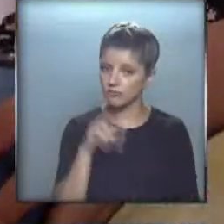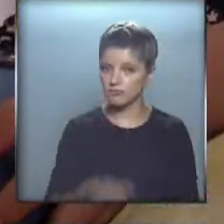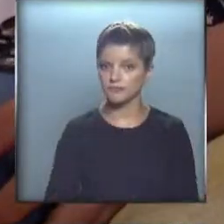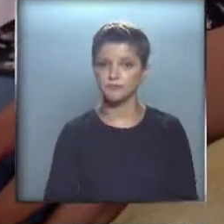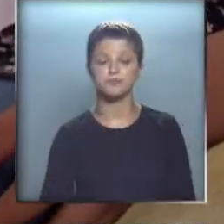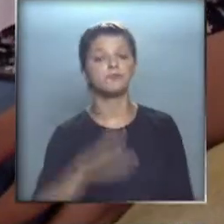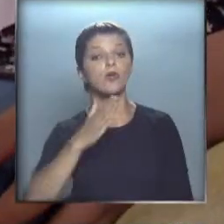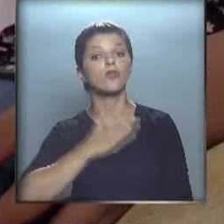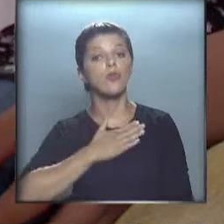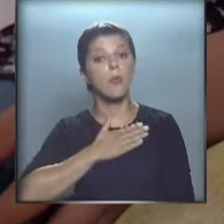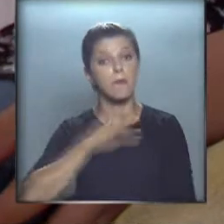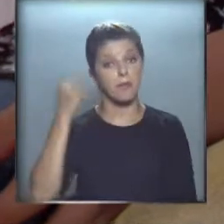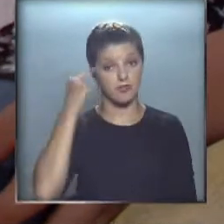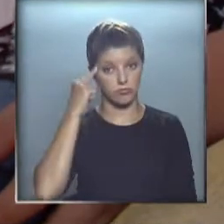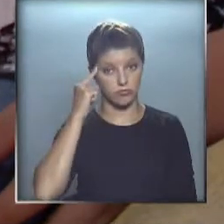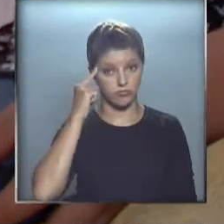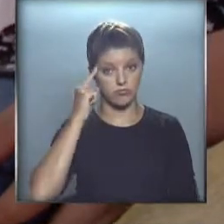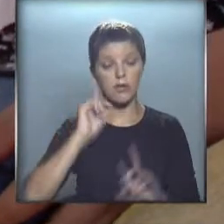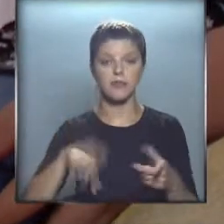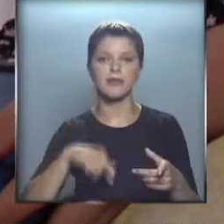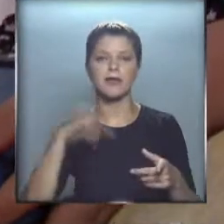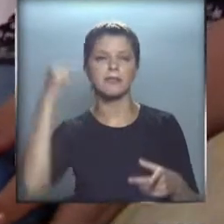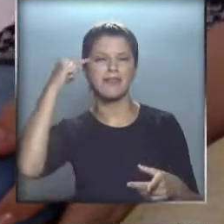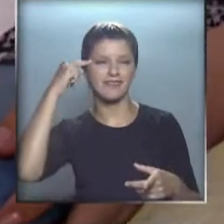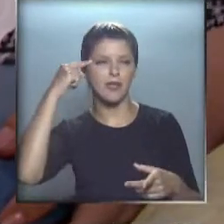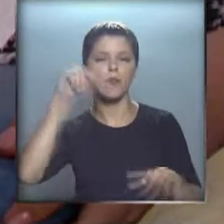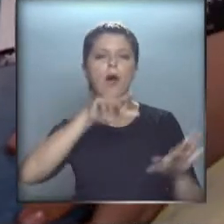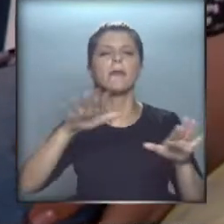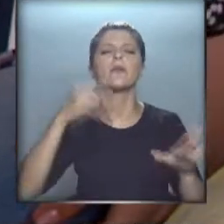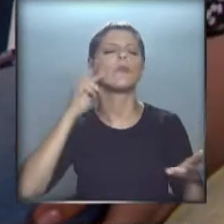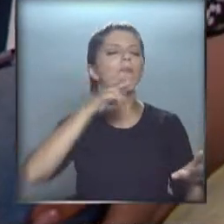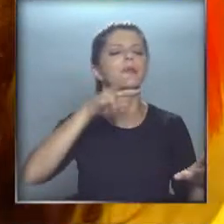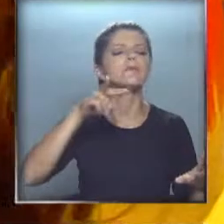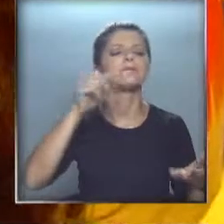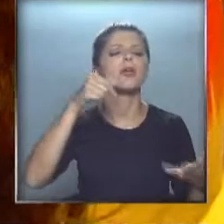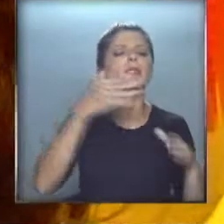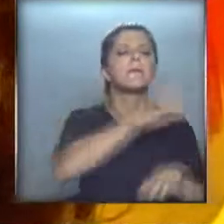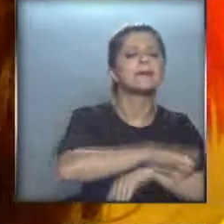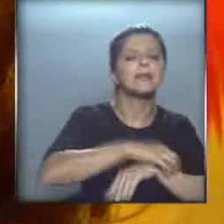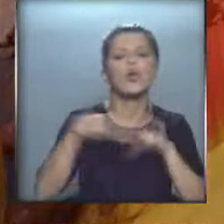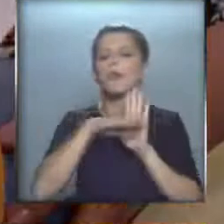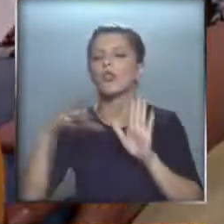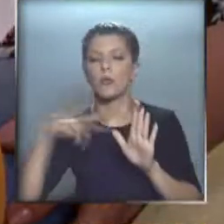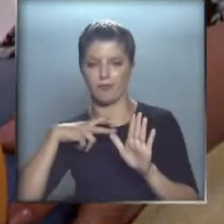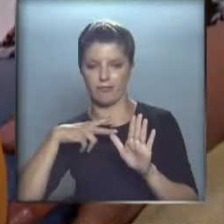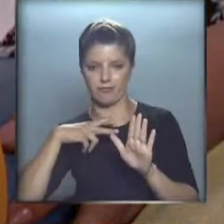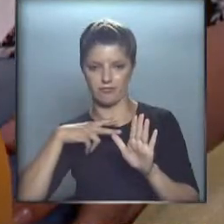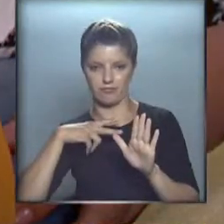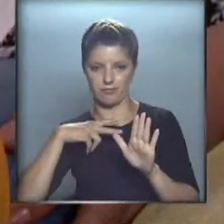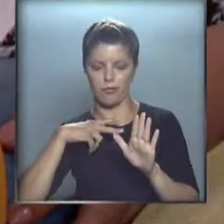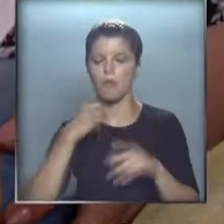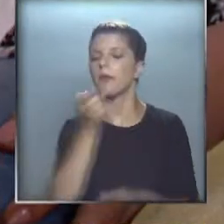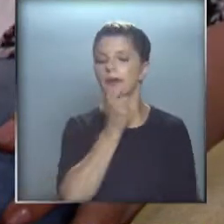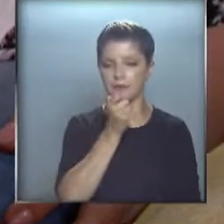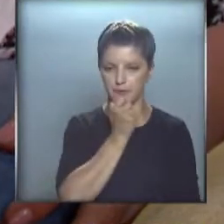lo considero también como que te ubican en una clase social. A ver, más que ¿cómo nada. Es eso? Por